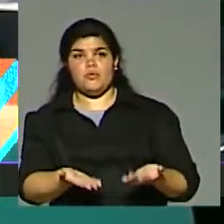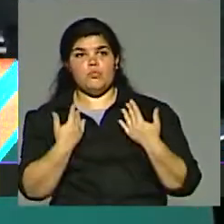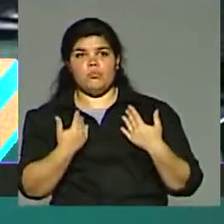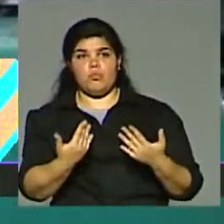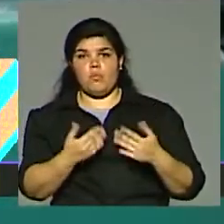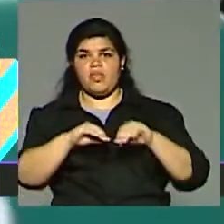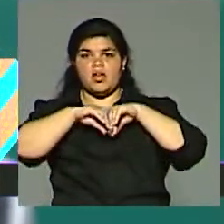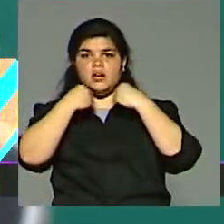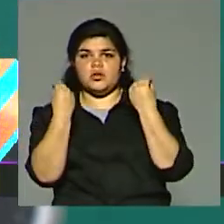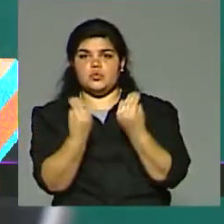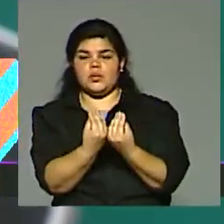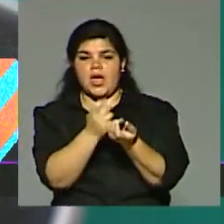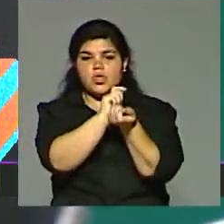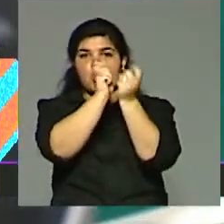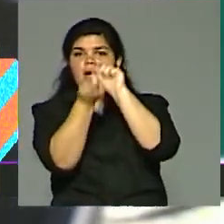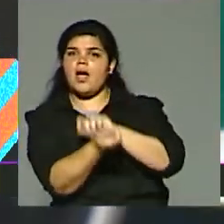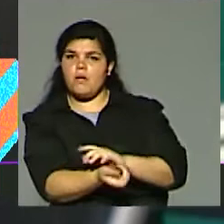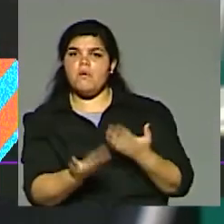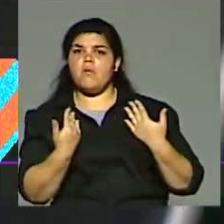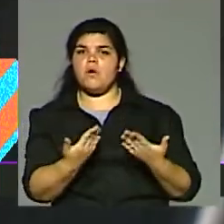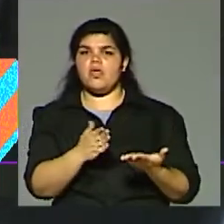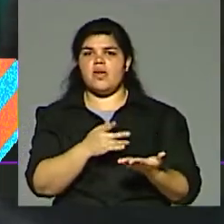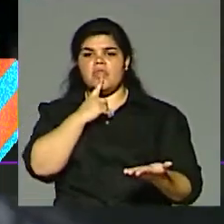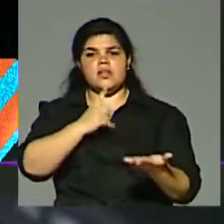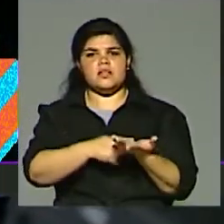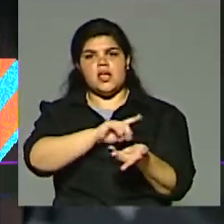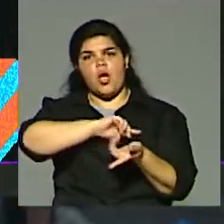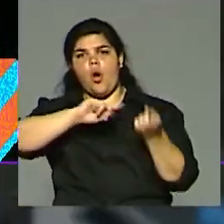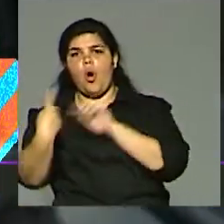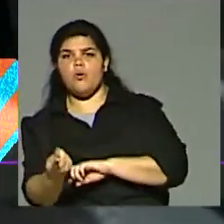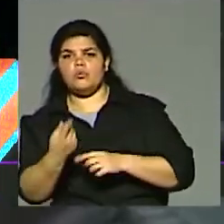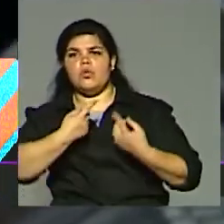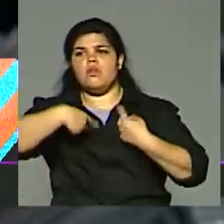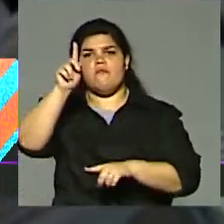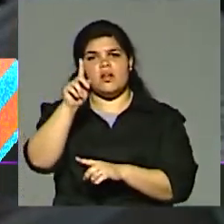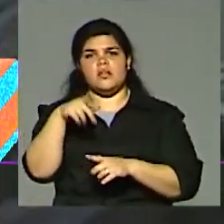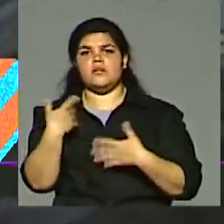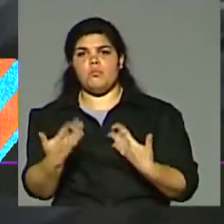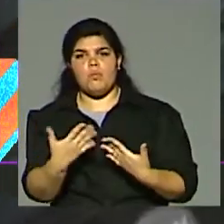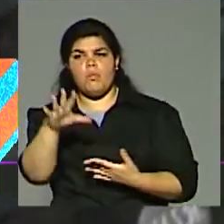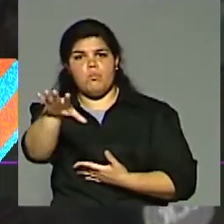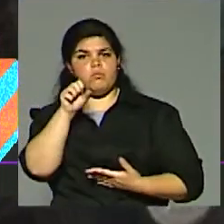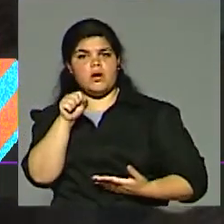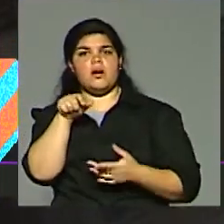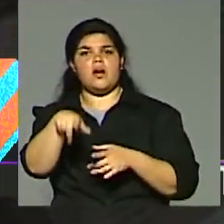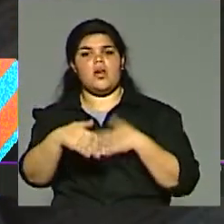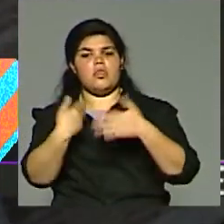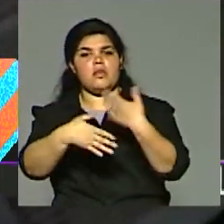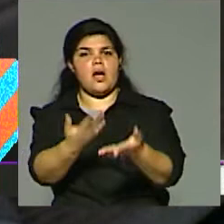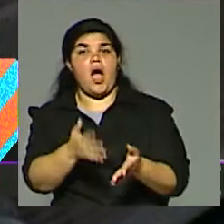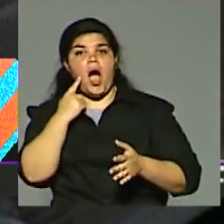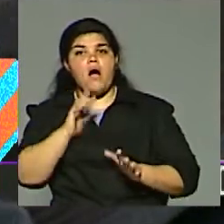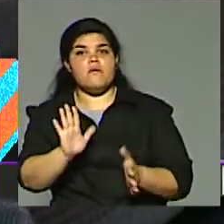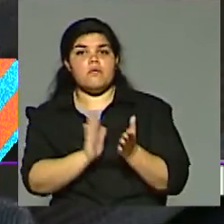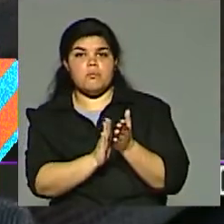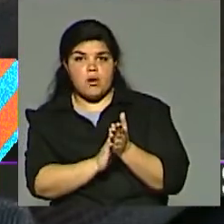resultado a corto plazo. Por supuesto que en educación estamos hablando que los procesos son muy largos. Pero me parece que es el conjunto de